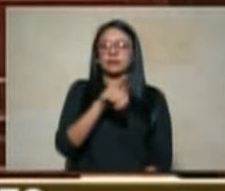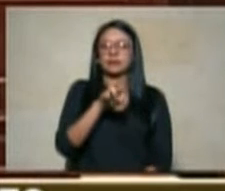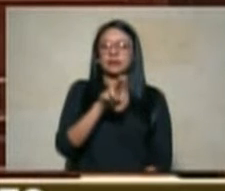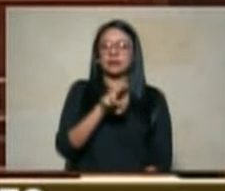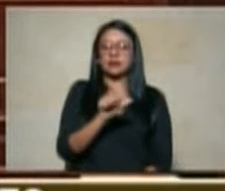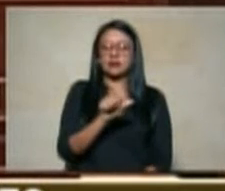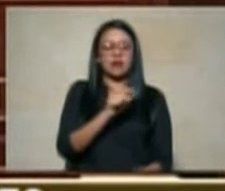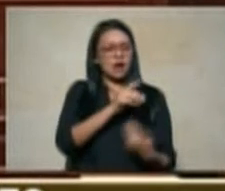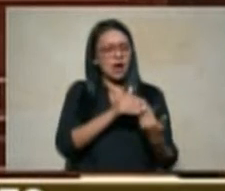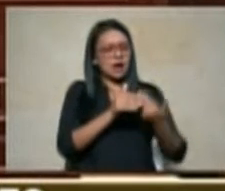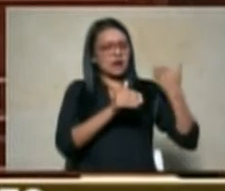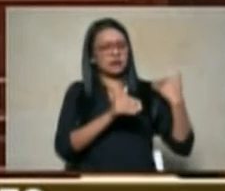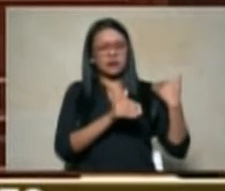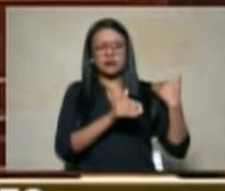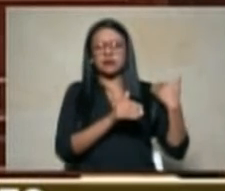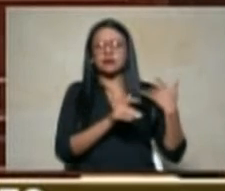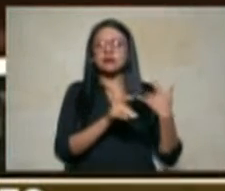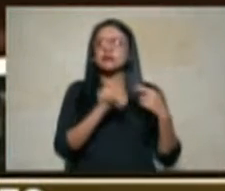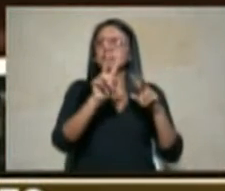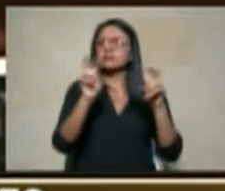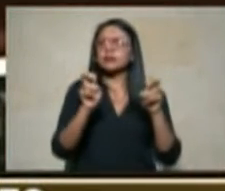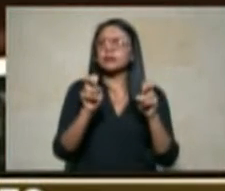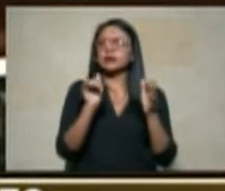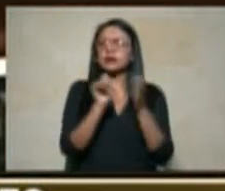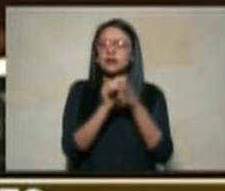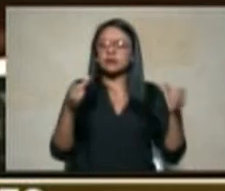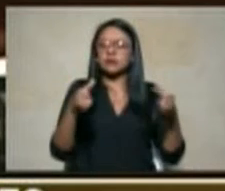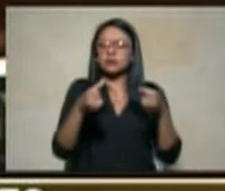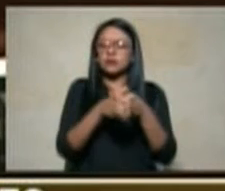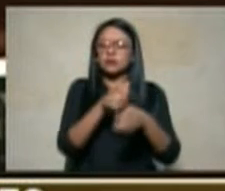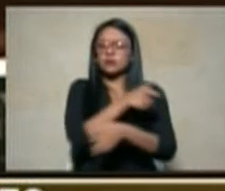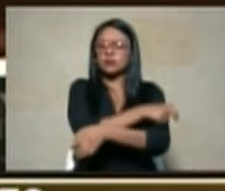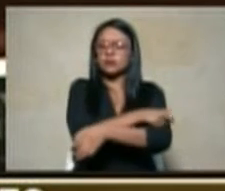días, en lo que tiene que ver con las comisiones